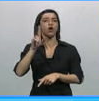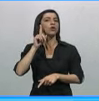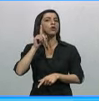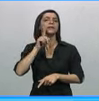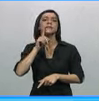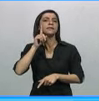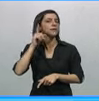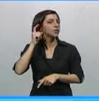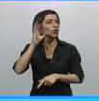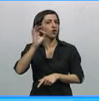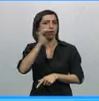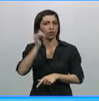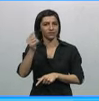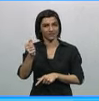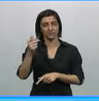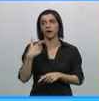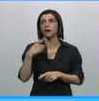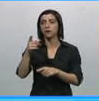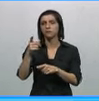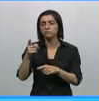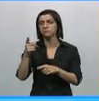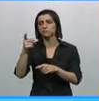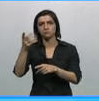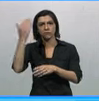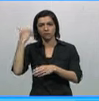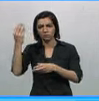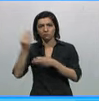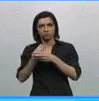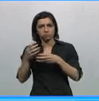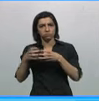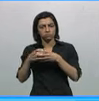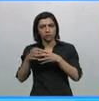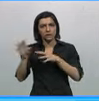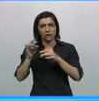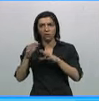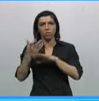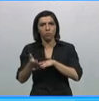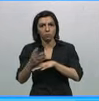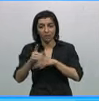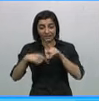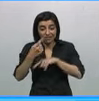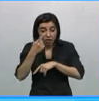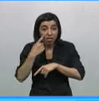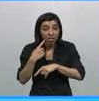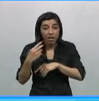su selección y luego al otro día jugó, o vos lo pusiste finalmente, en el partido contra Boca, si es que mal no